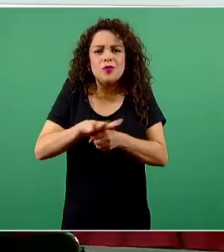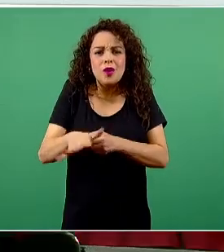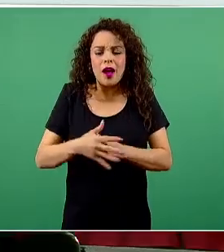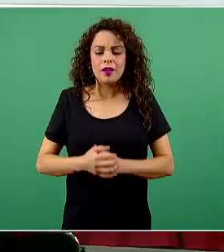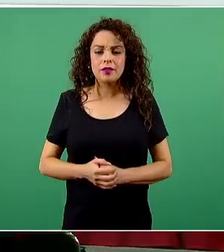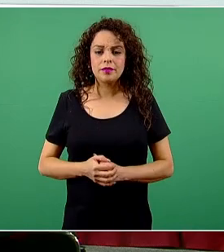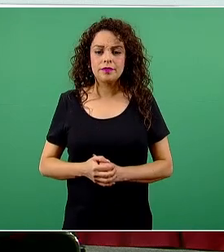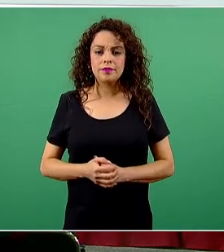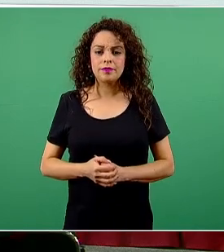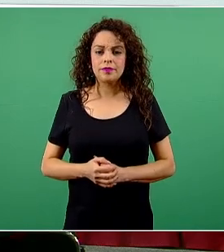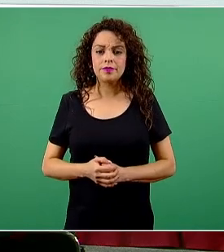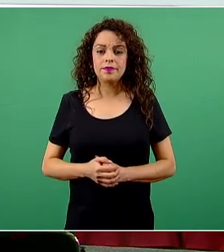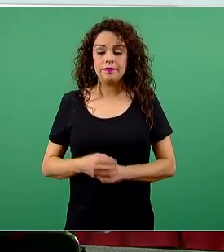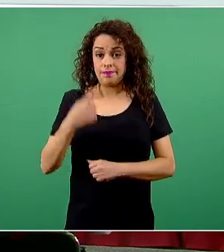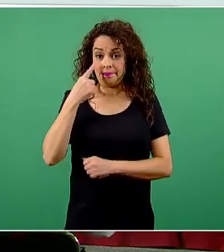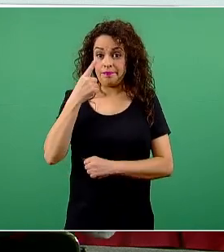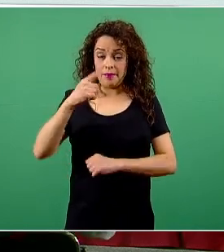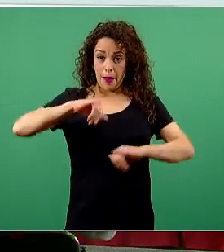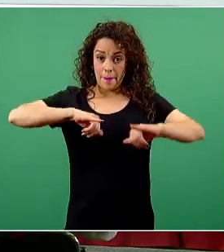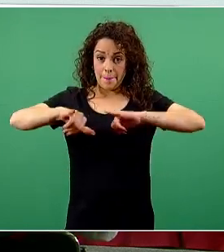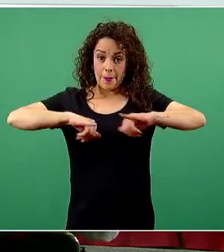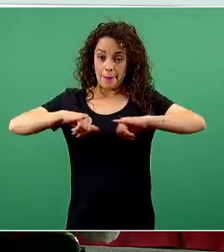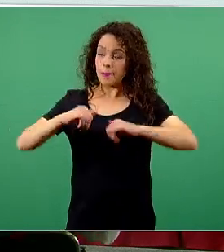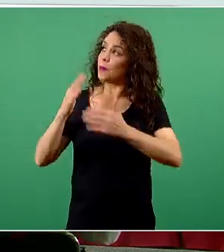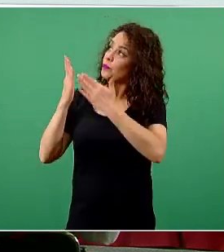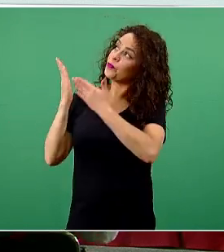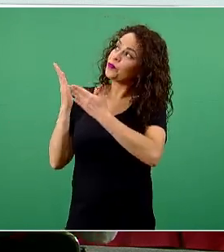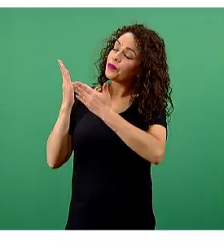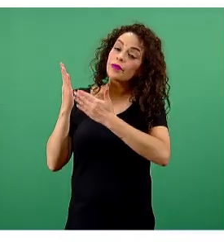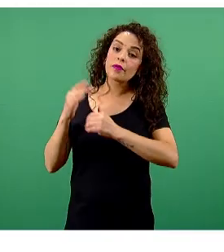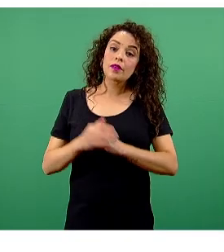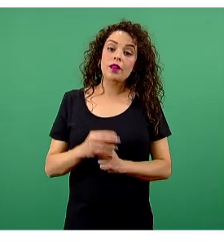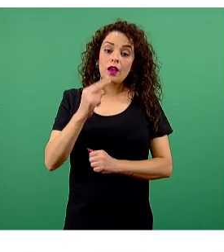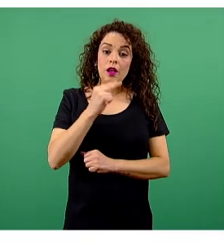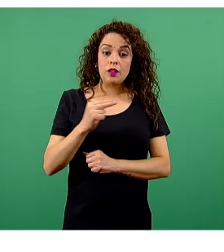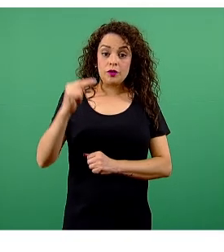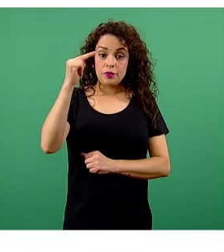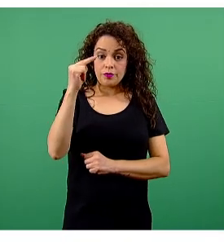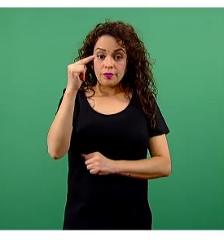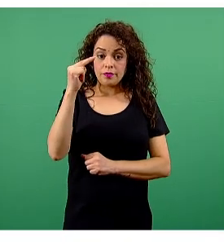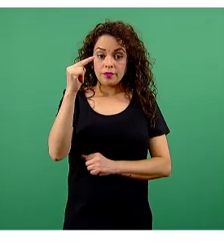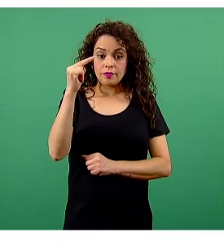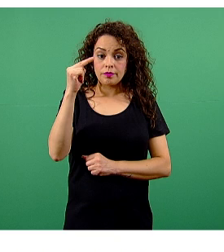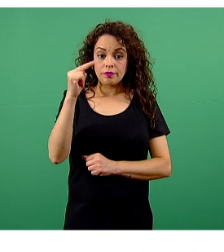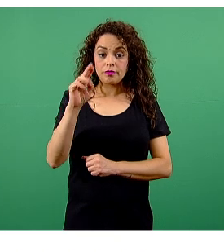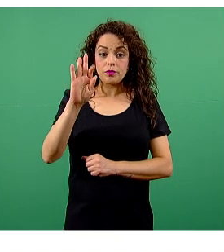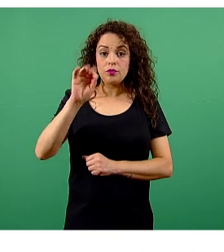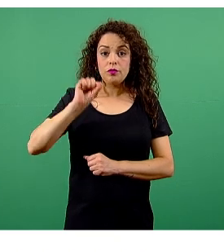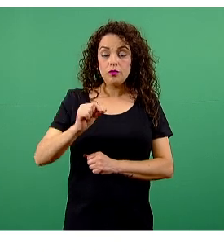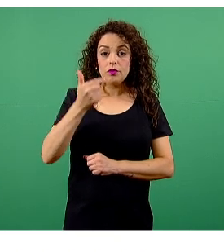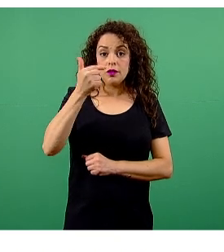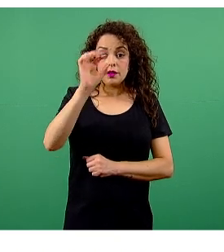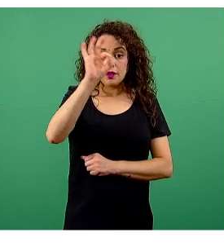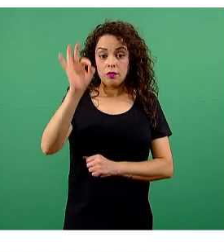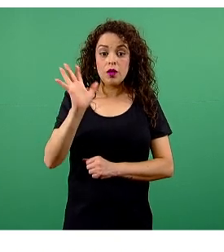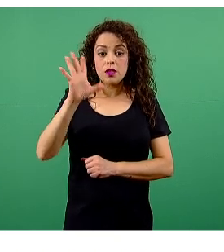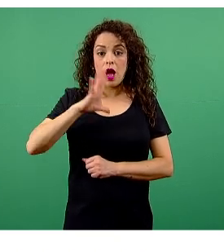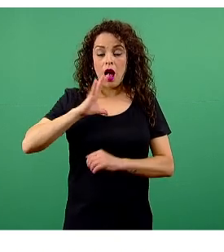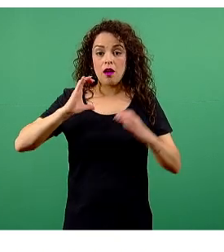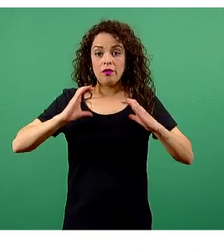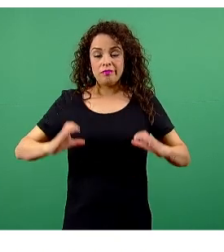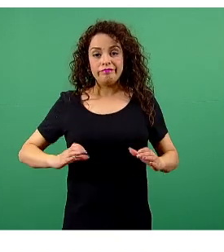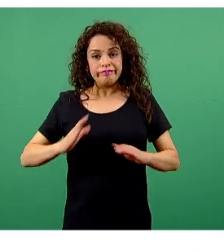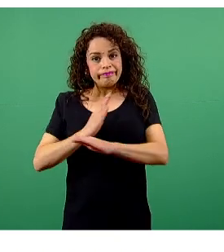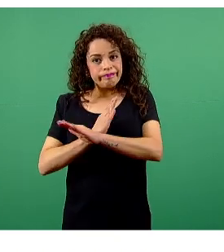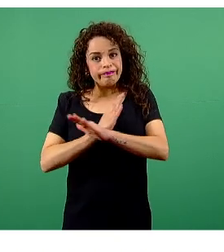en el noroeste el 40.7% de la población ya tenía anticuerpos, es decir, ya había